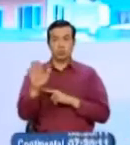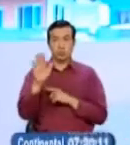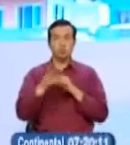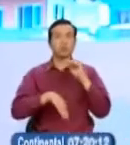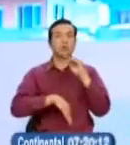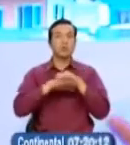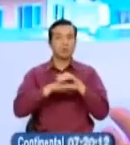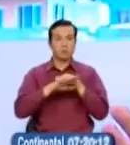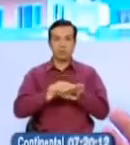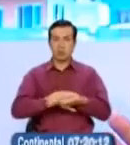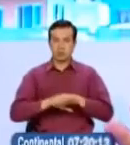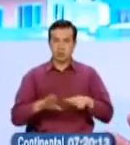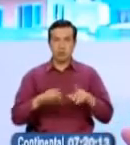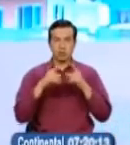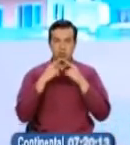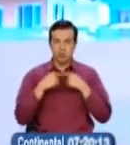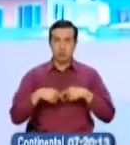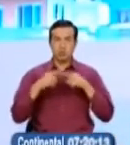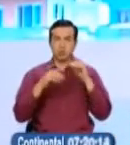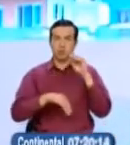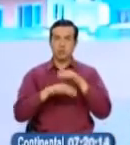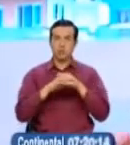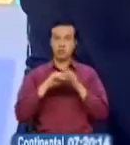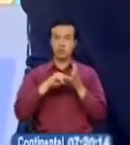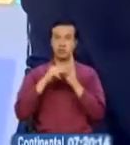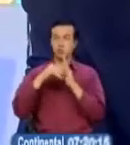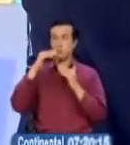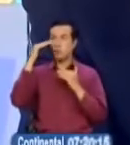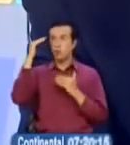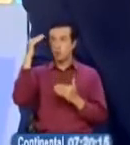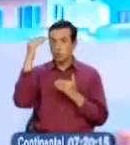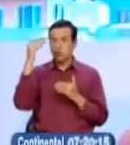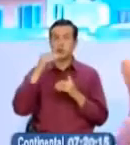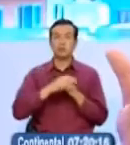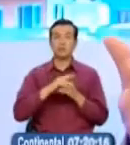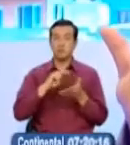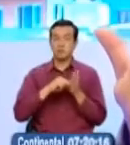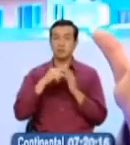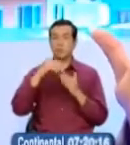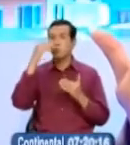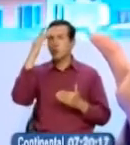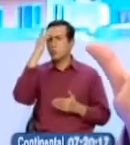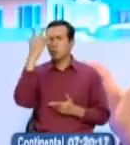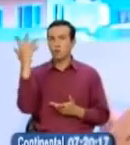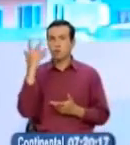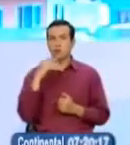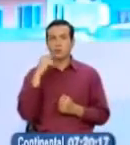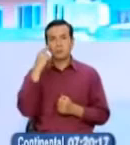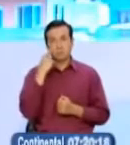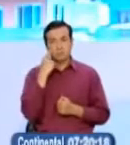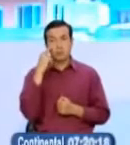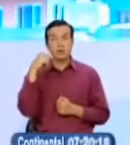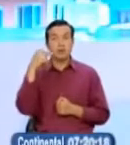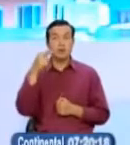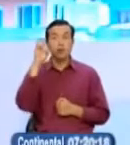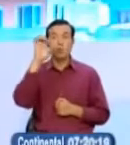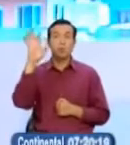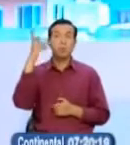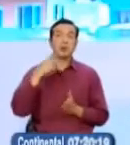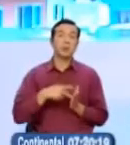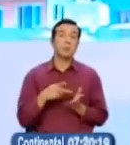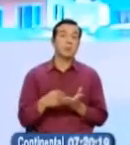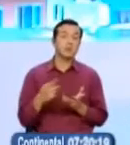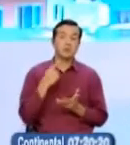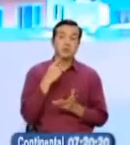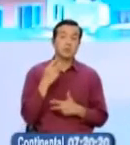un límite, al menos lo intentarán factor hacer. ¿Factor político significa geopolítica? Factor político en el sentido de que no está claro lo que sucede con Europa y ellos